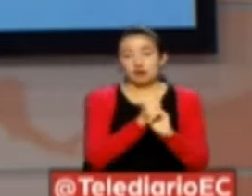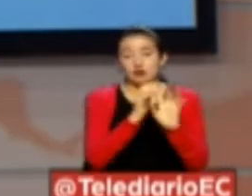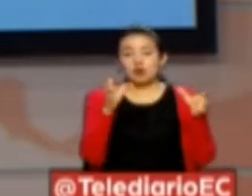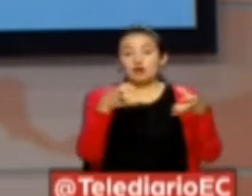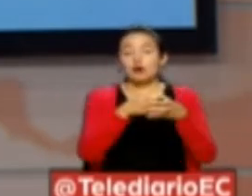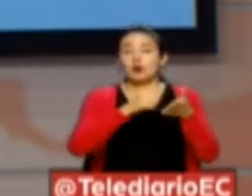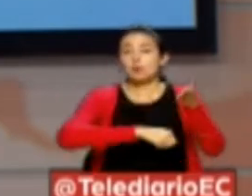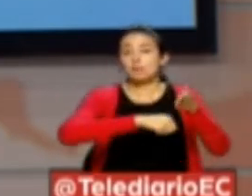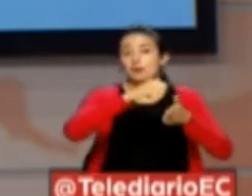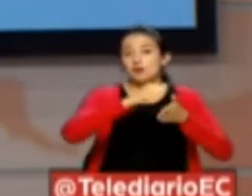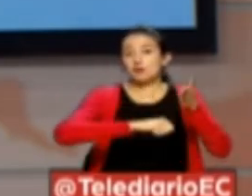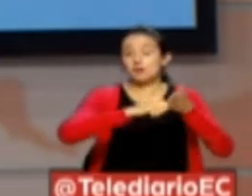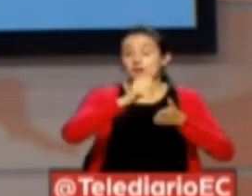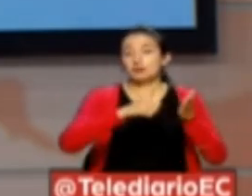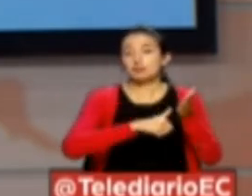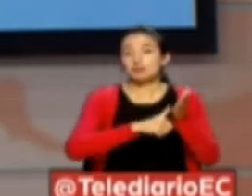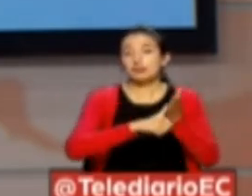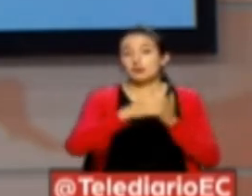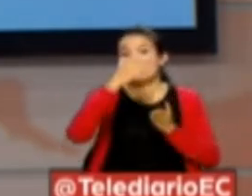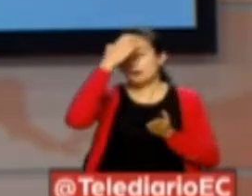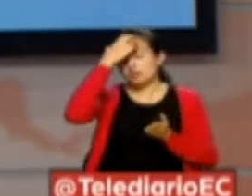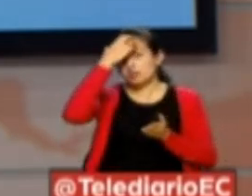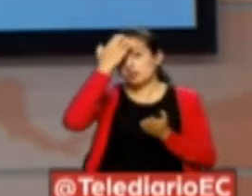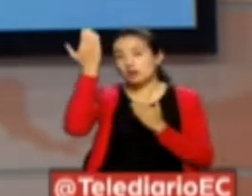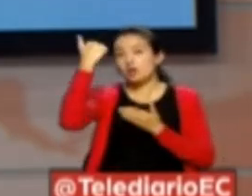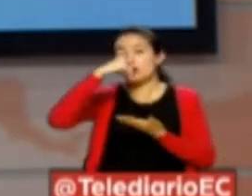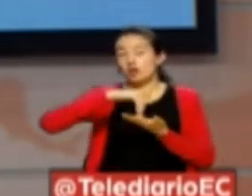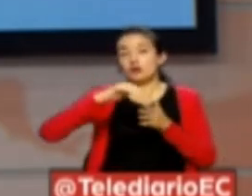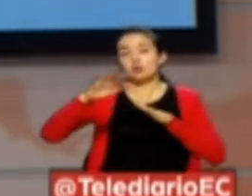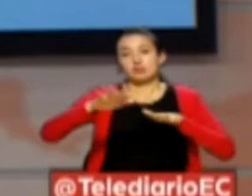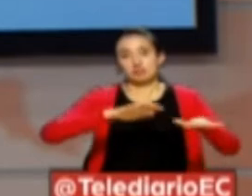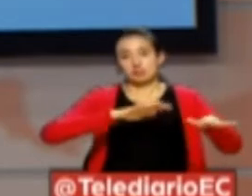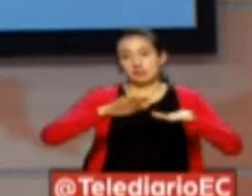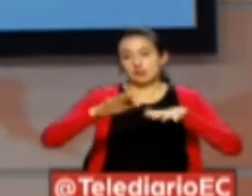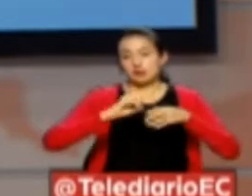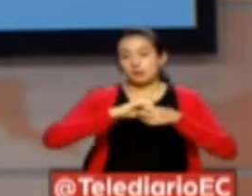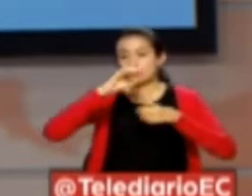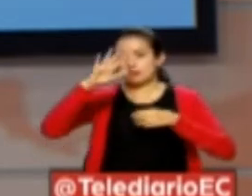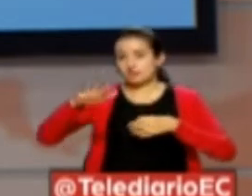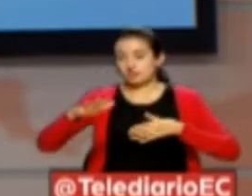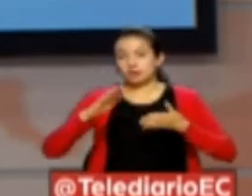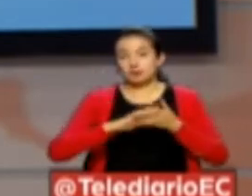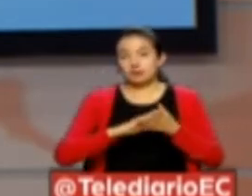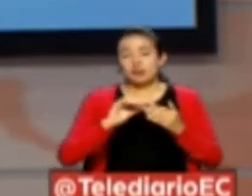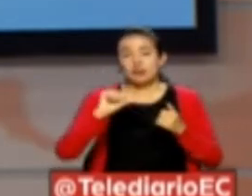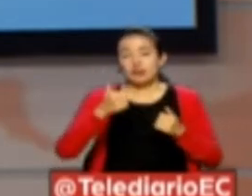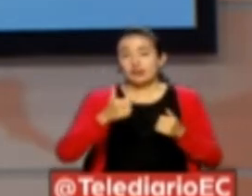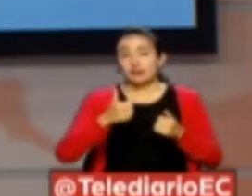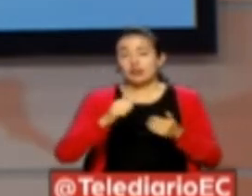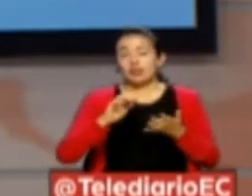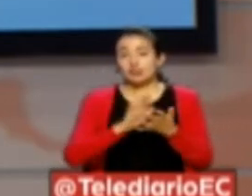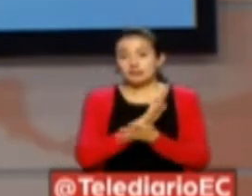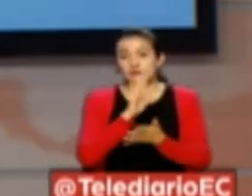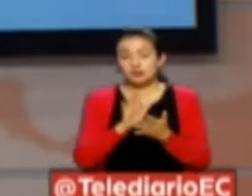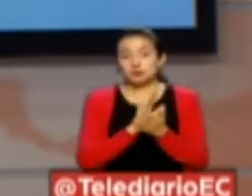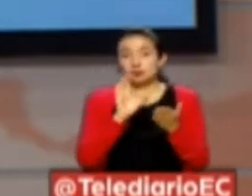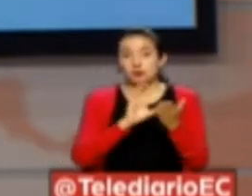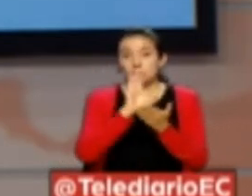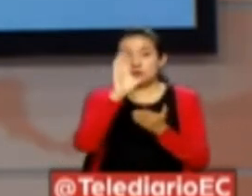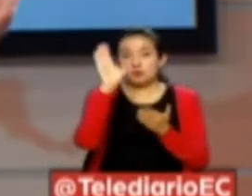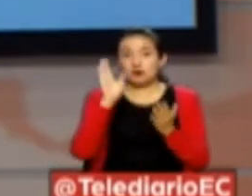convenio firmado con el ministerio de educación se han vuelto las actividades extraescolares eso se firmó si no me equivoco en octubre del